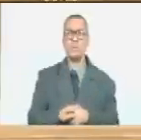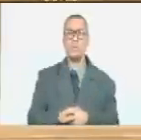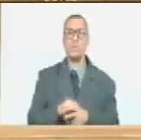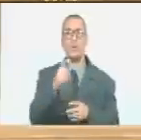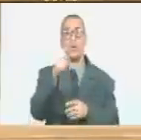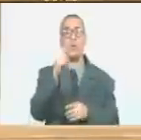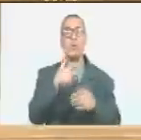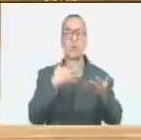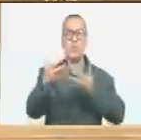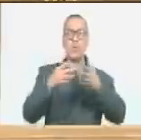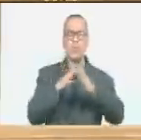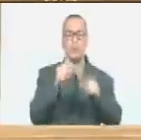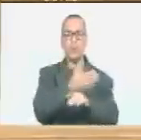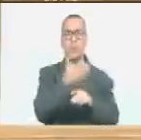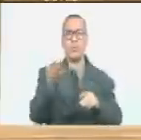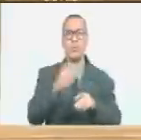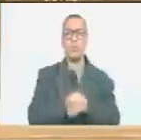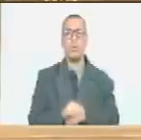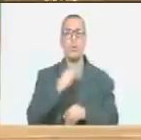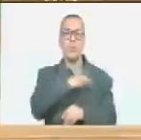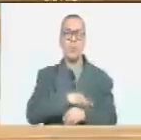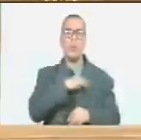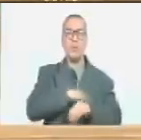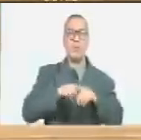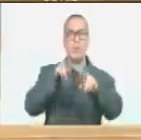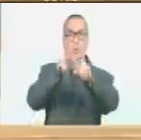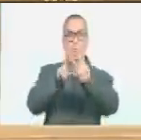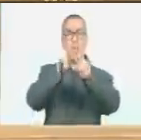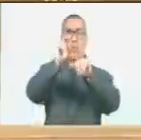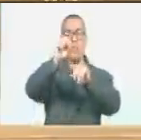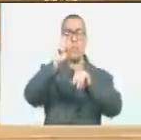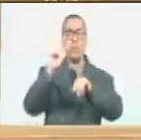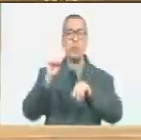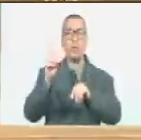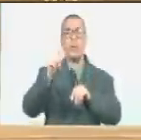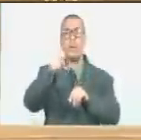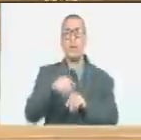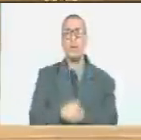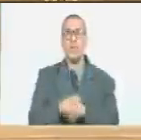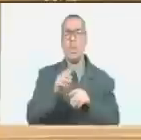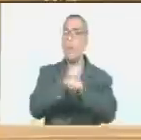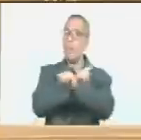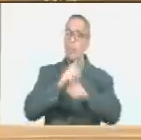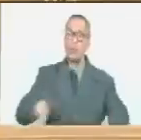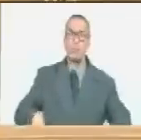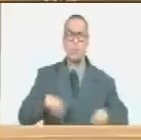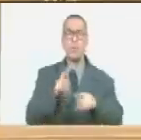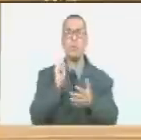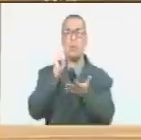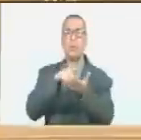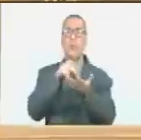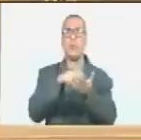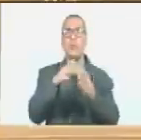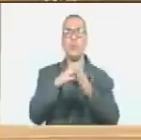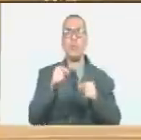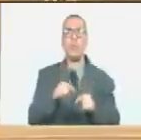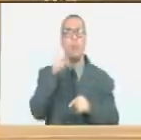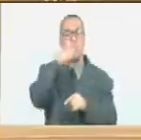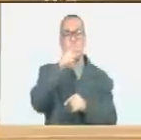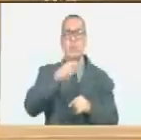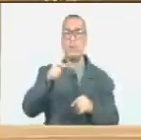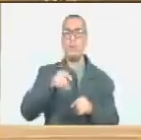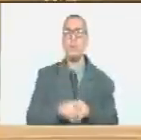poco compartir con ustedes, es que la gran misión Vivienda Venezuela sería imposible sin la participación del